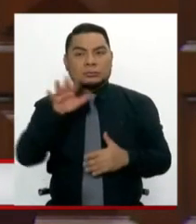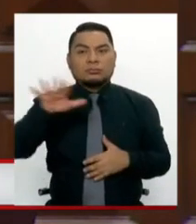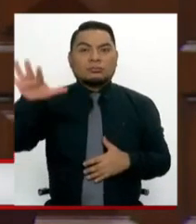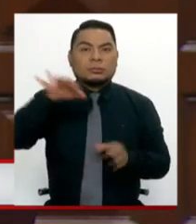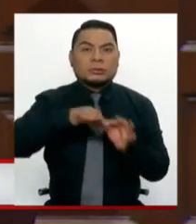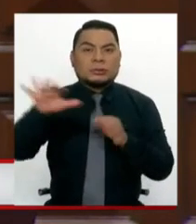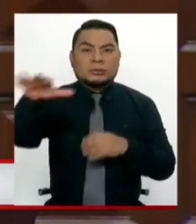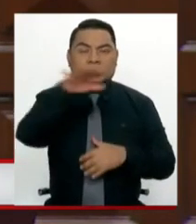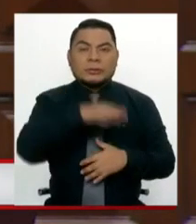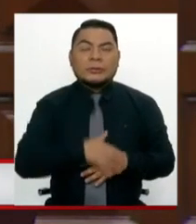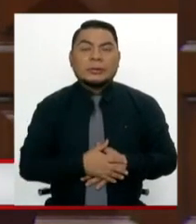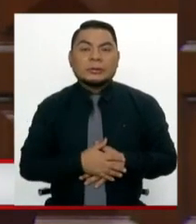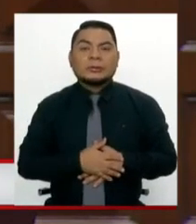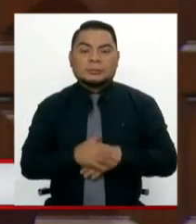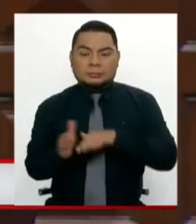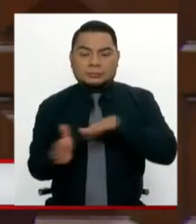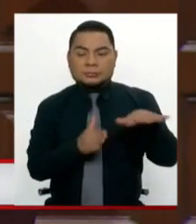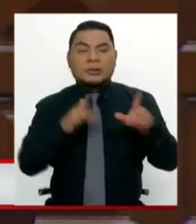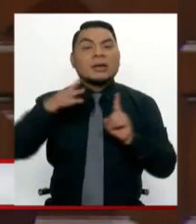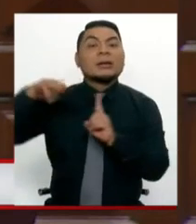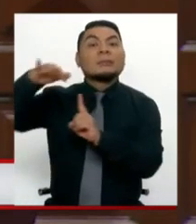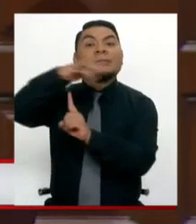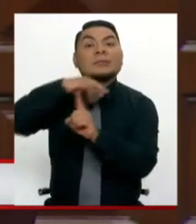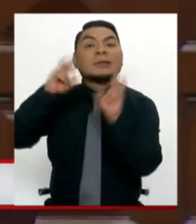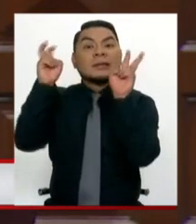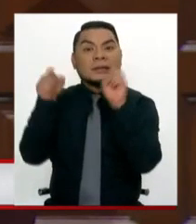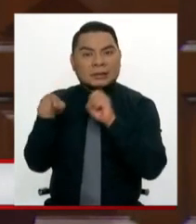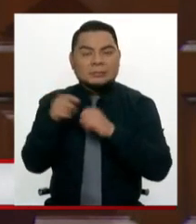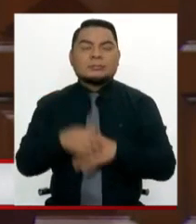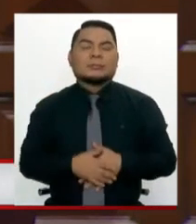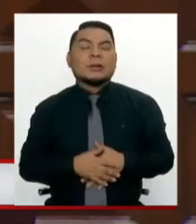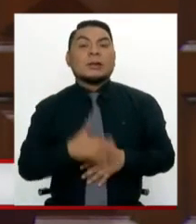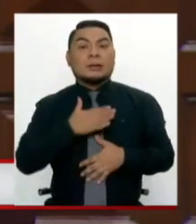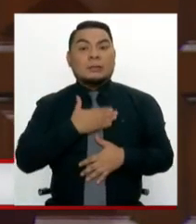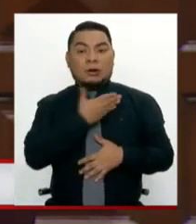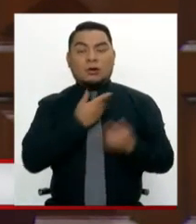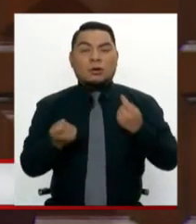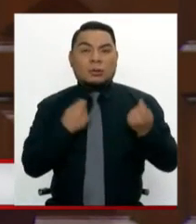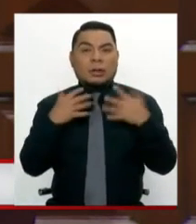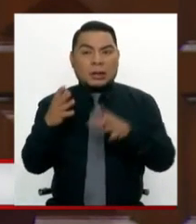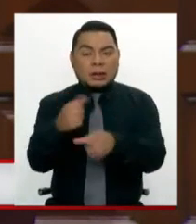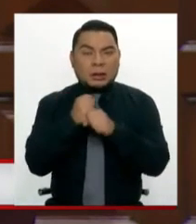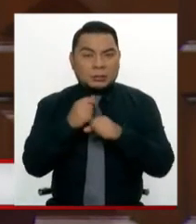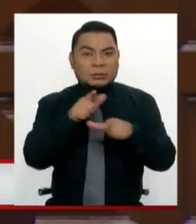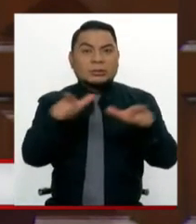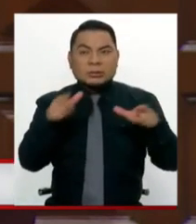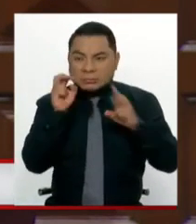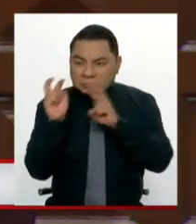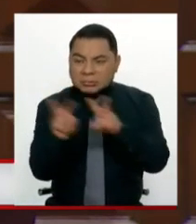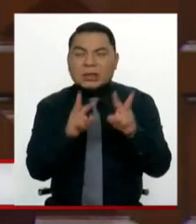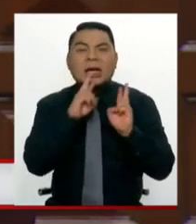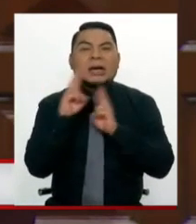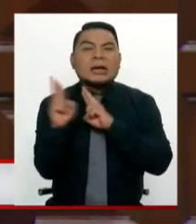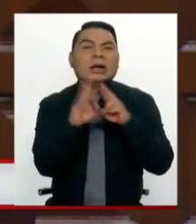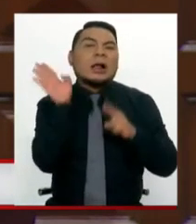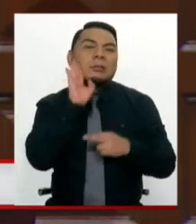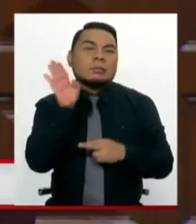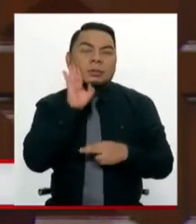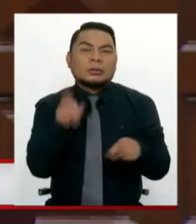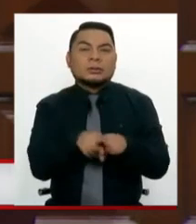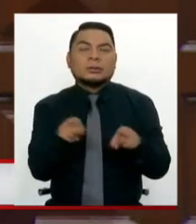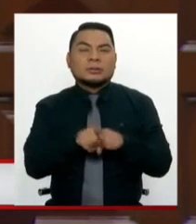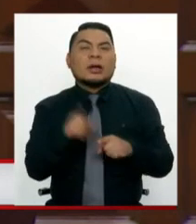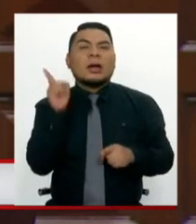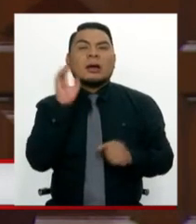colegios. Medio ambiente. Mi gobierno ha encontrado un territorio con ríos contaminados, botaderos